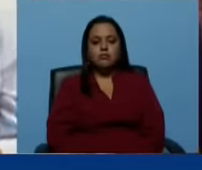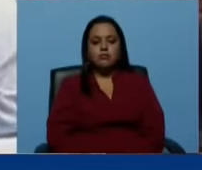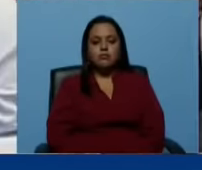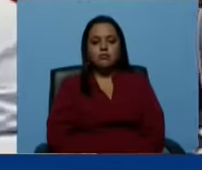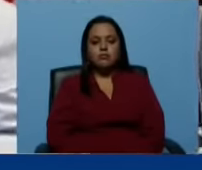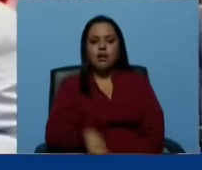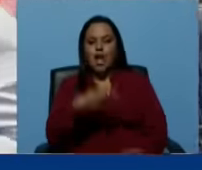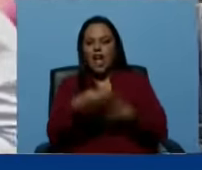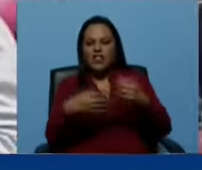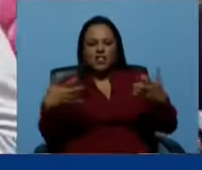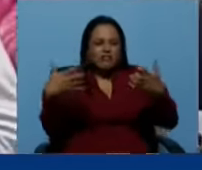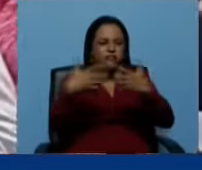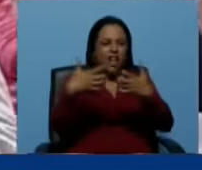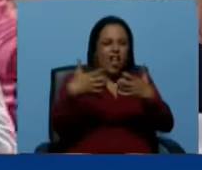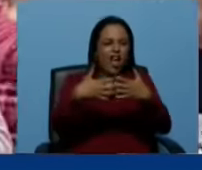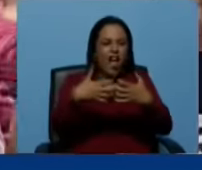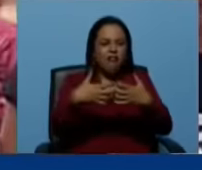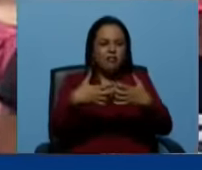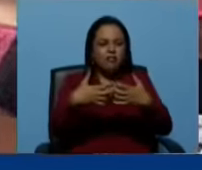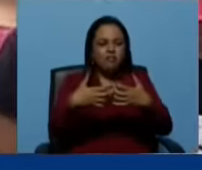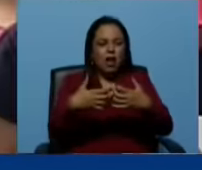llevarnos a una guerra civil.